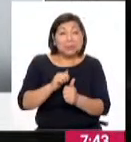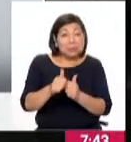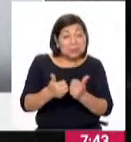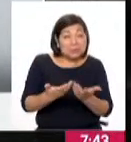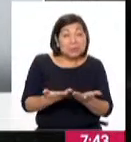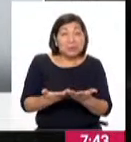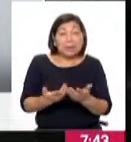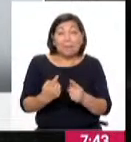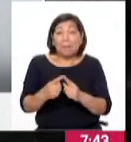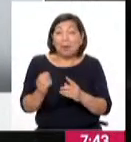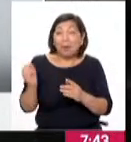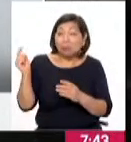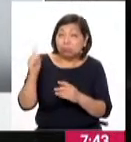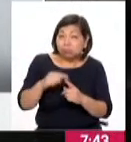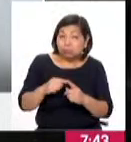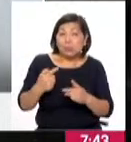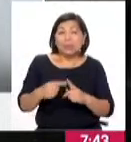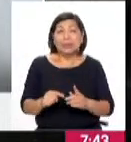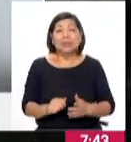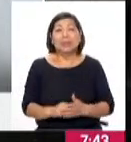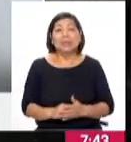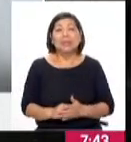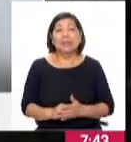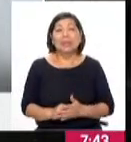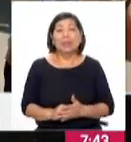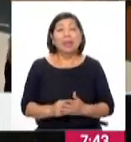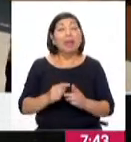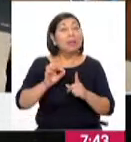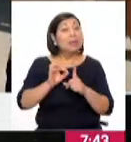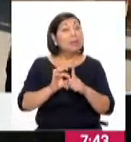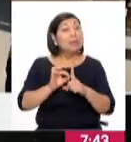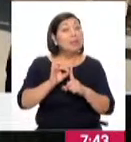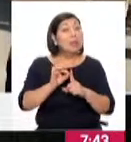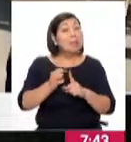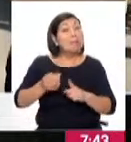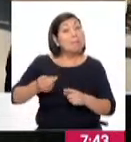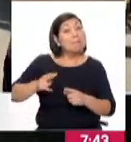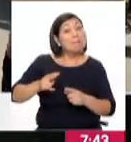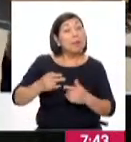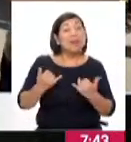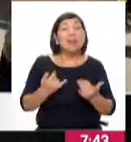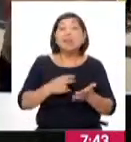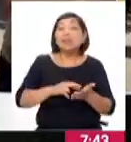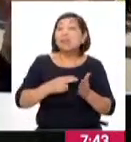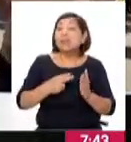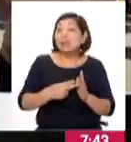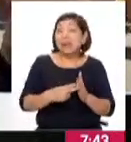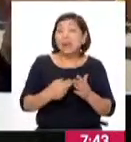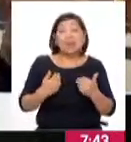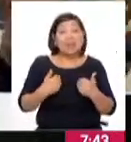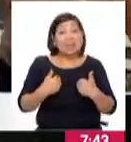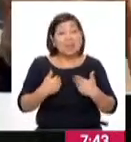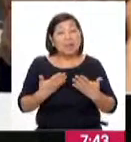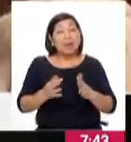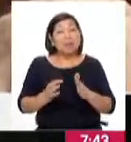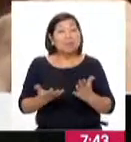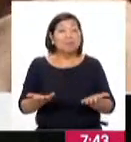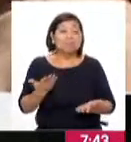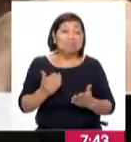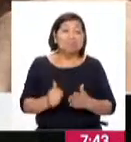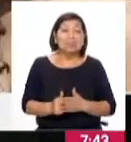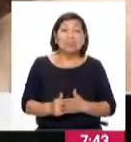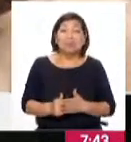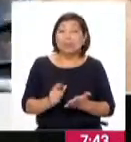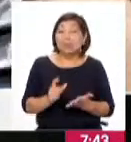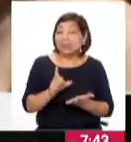Norte parte del centro también y las temperaturas pues se incrementen No eso que implica que tengamos pues temperaturas en